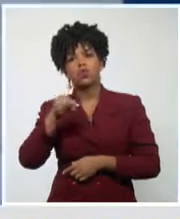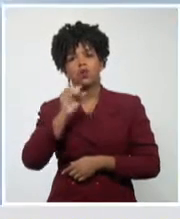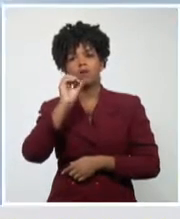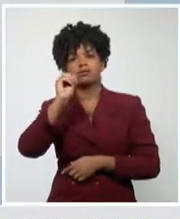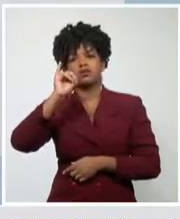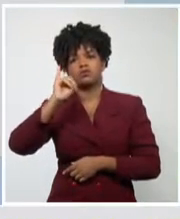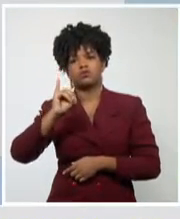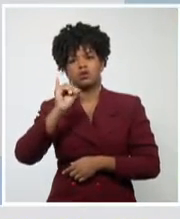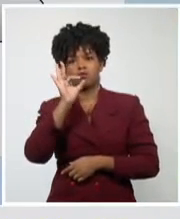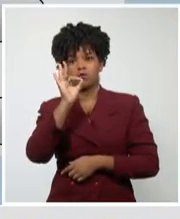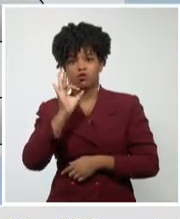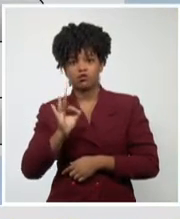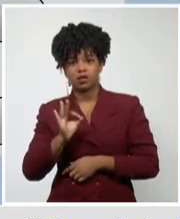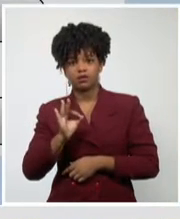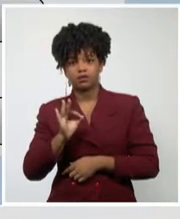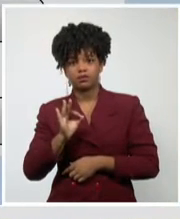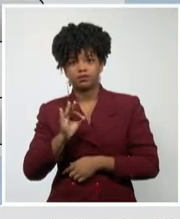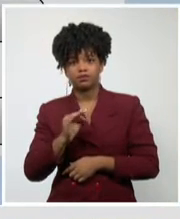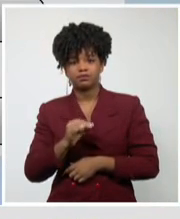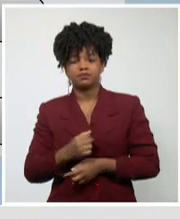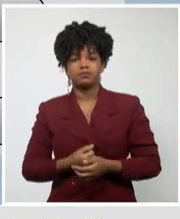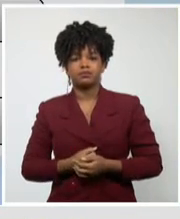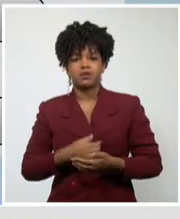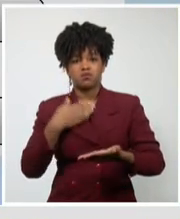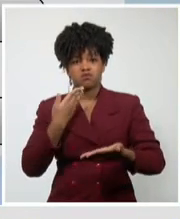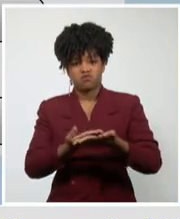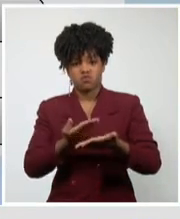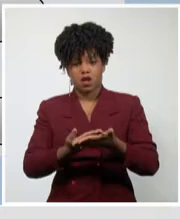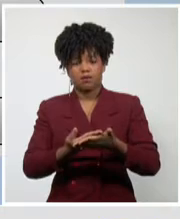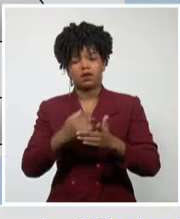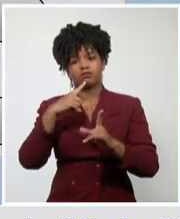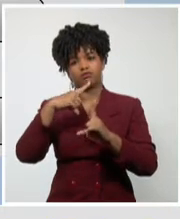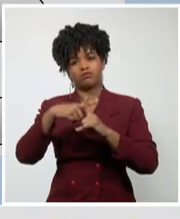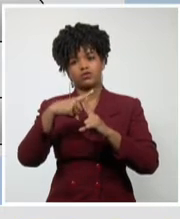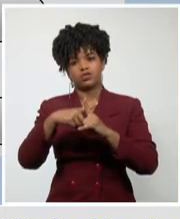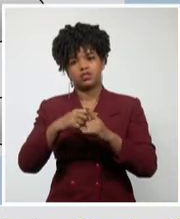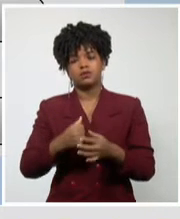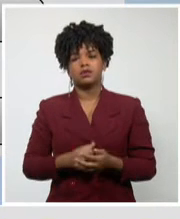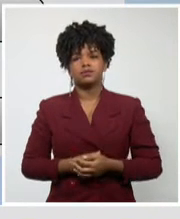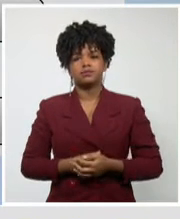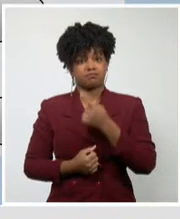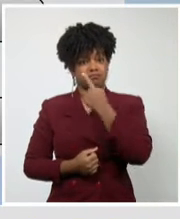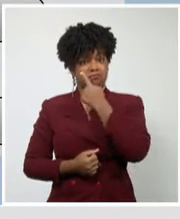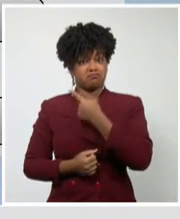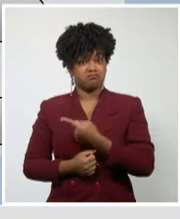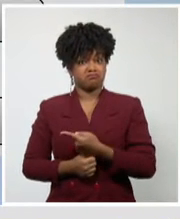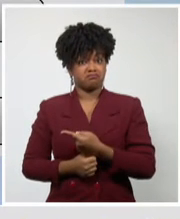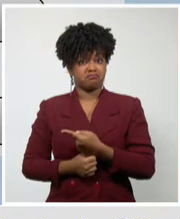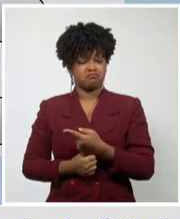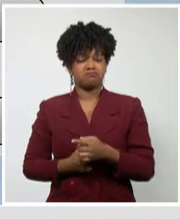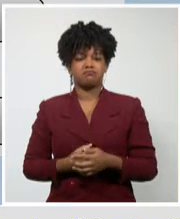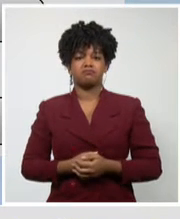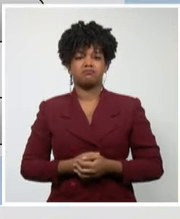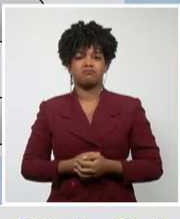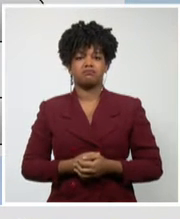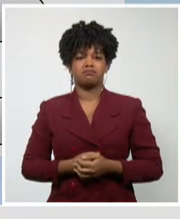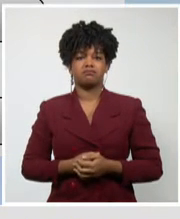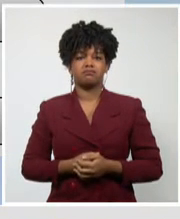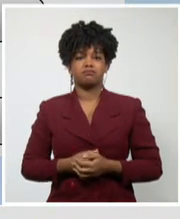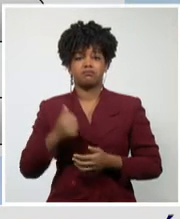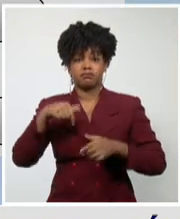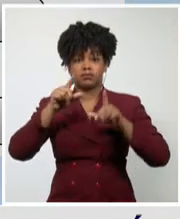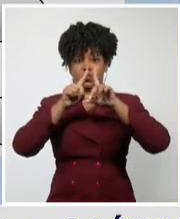1,06% de las muestras estudiadas fueron positivas. De esta forma, ya en nuestro país se